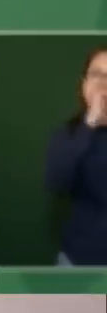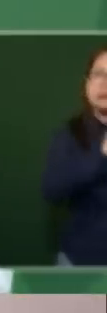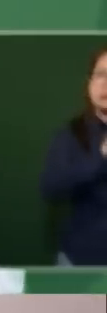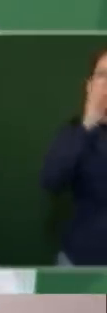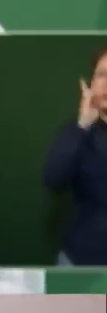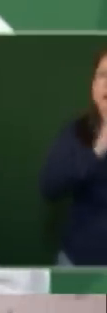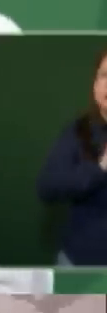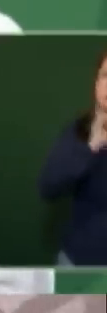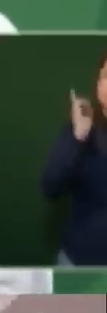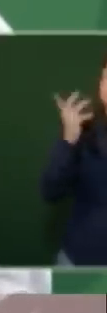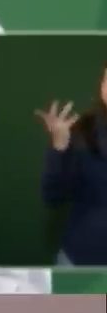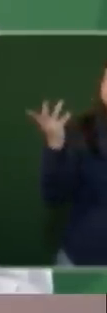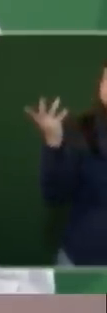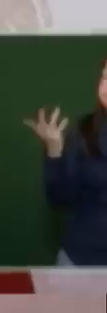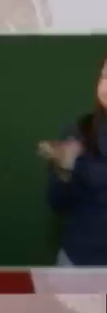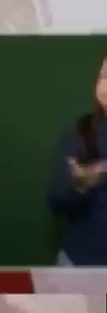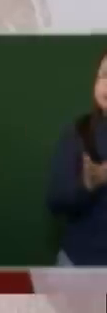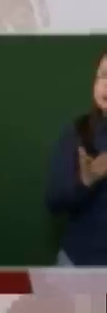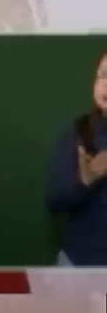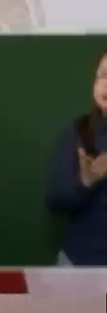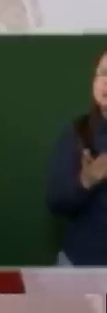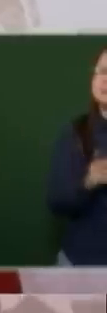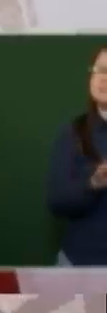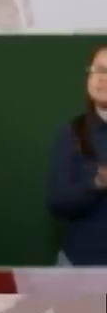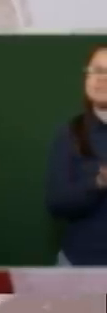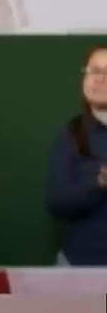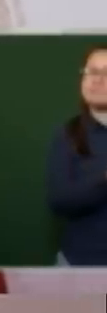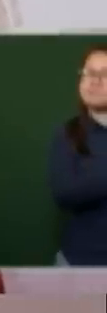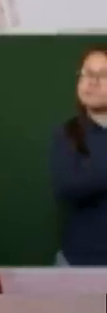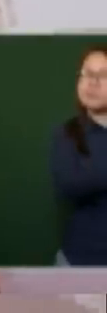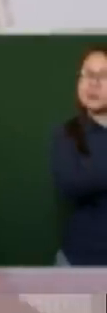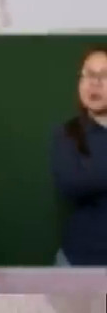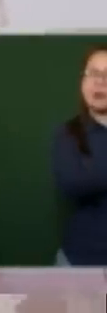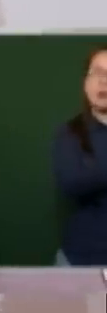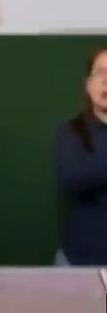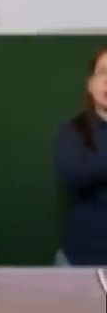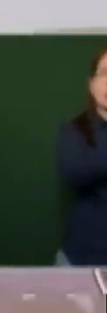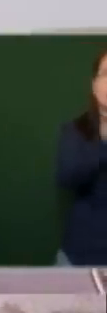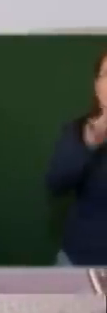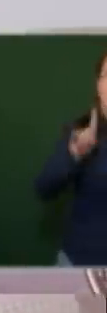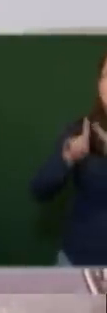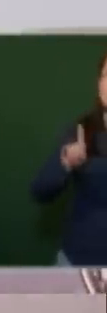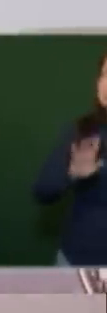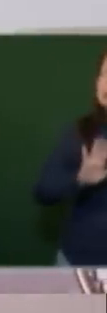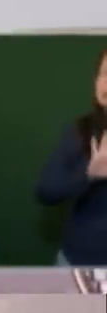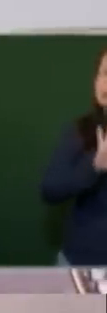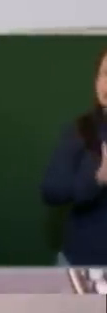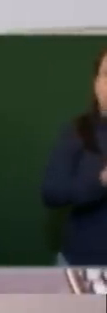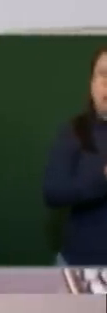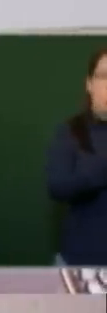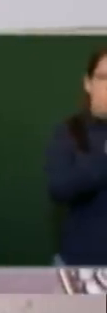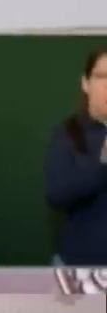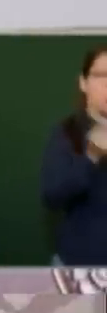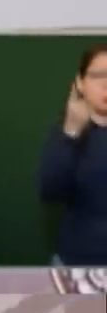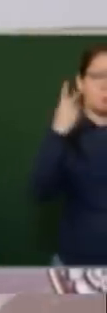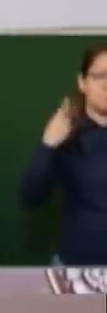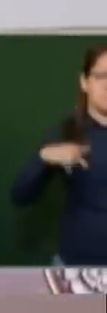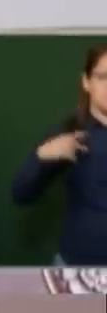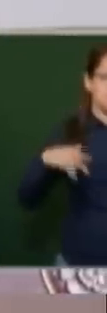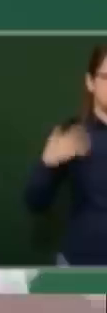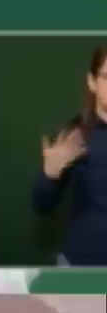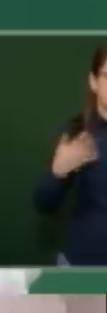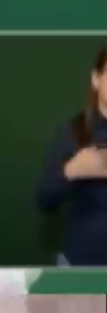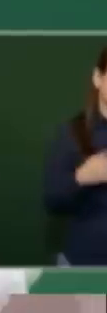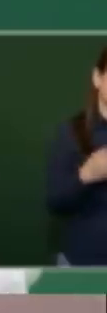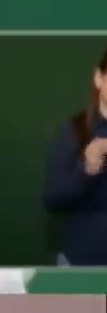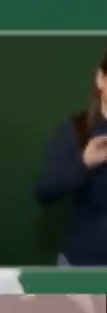sea, que cualquiera lo pueda adquirir con una receta médica. Pero me llamó mucho la atención algo que dijo Guillermo y que es